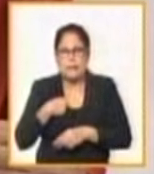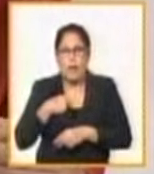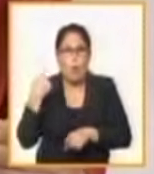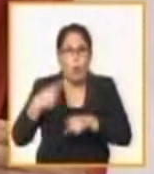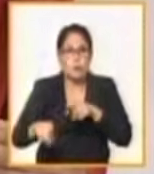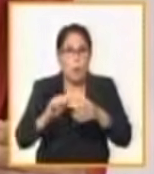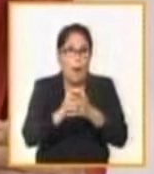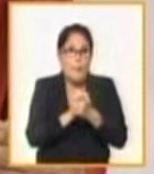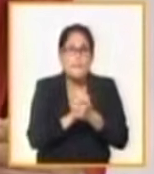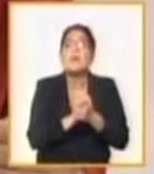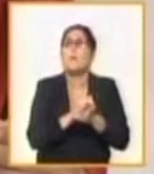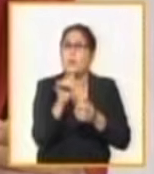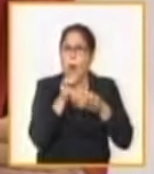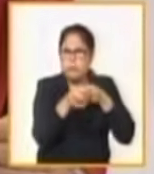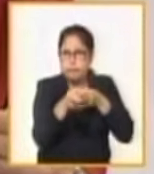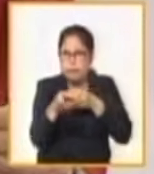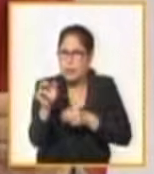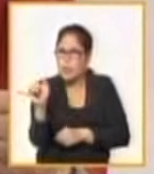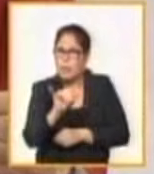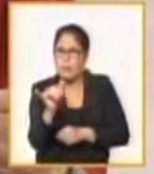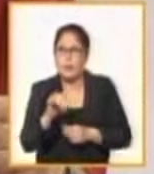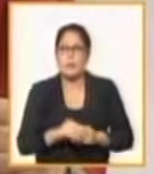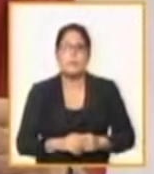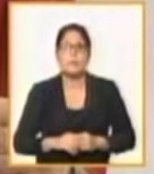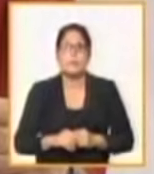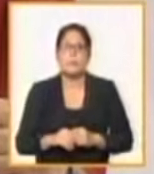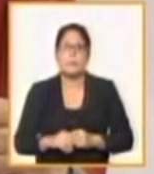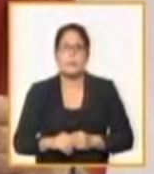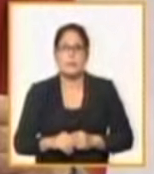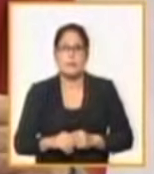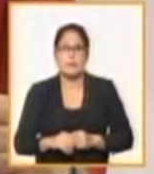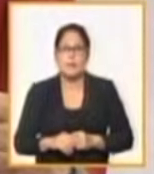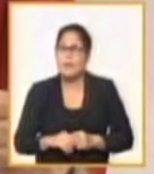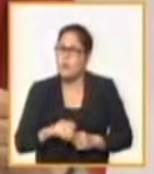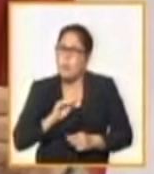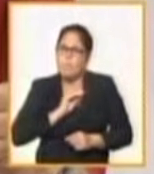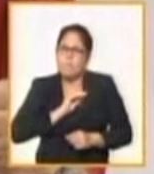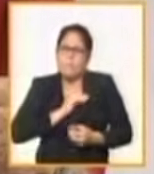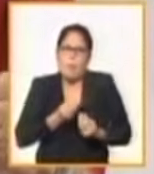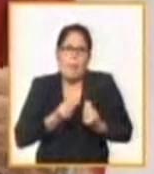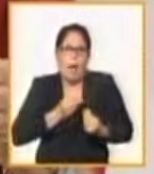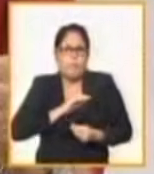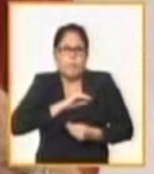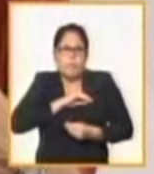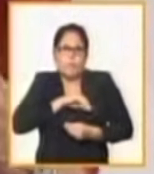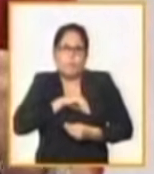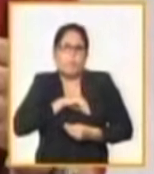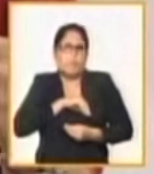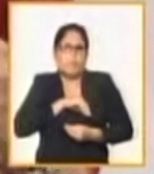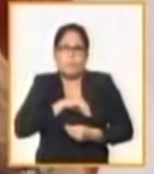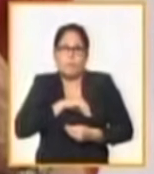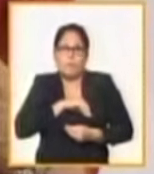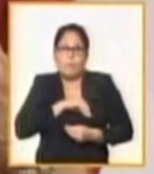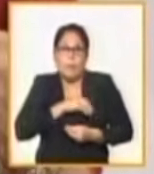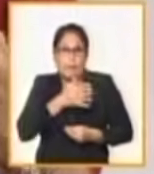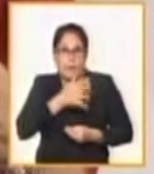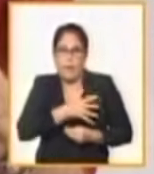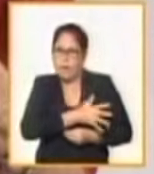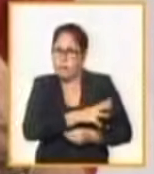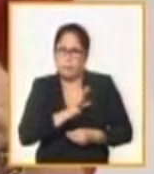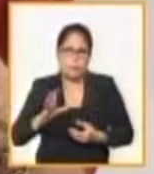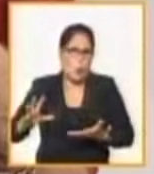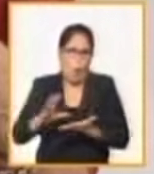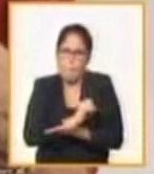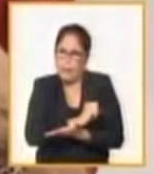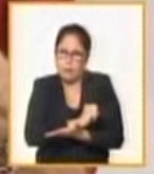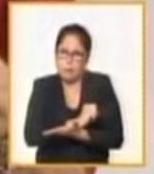míos que fueron asesinados también. Entonces, todo aquello lo borró Fidel.